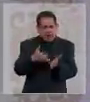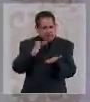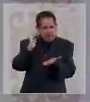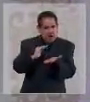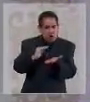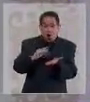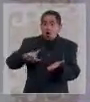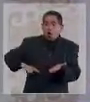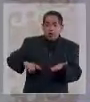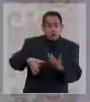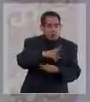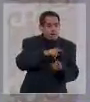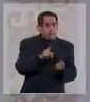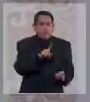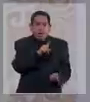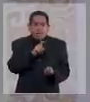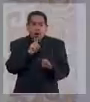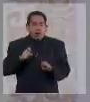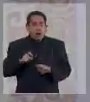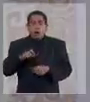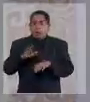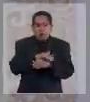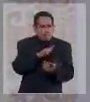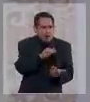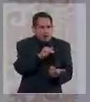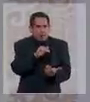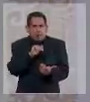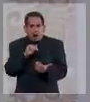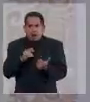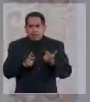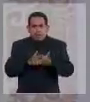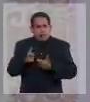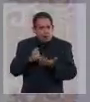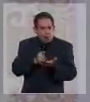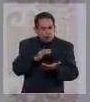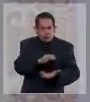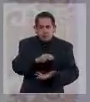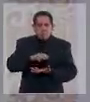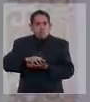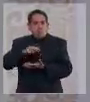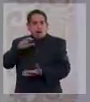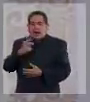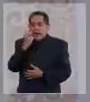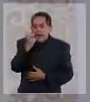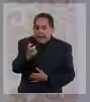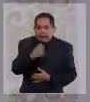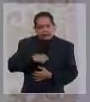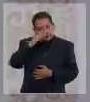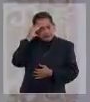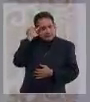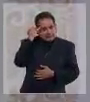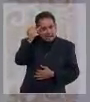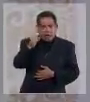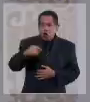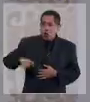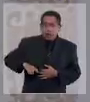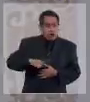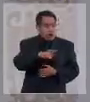porque si bajas la carga fiscal, el gobierno tiene más dinero. El gobierno tiene que reducirse, y es lo que yo propongo, reducir el